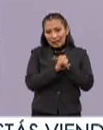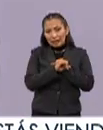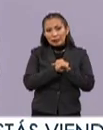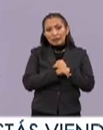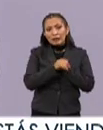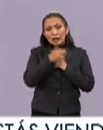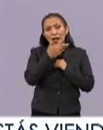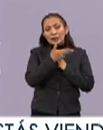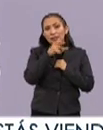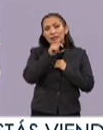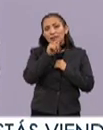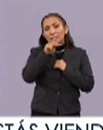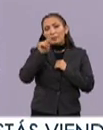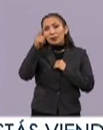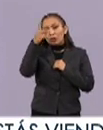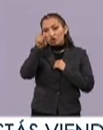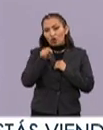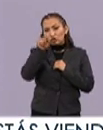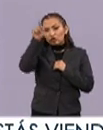es